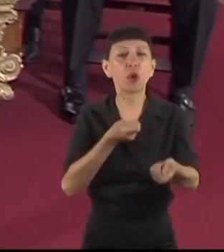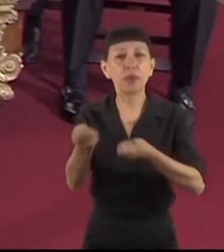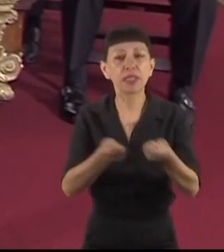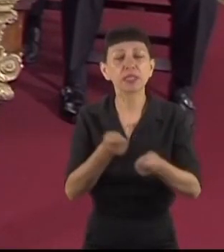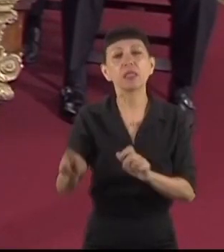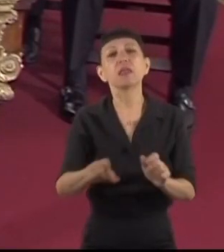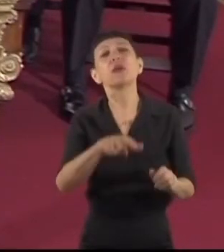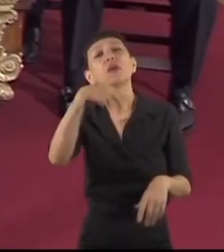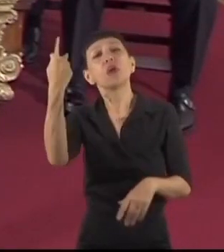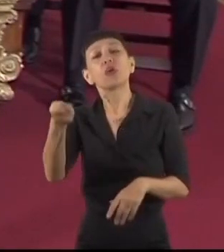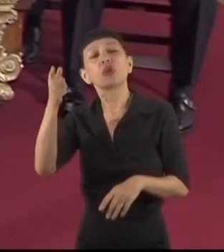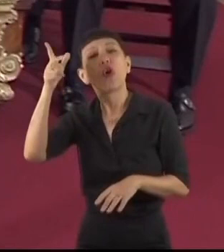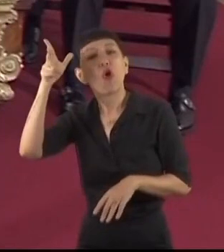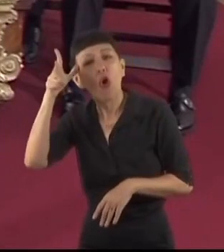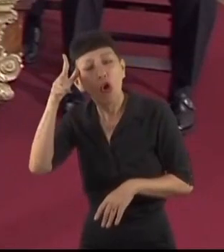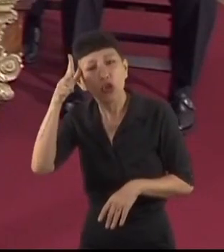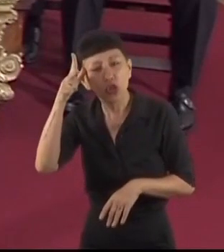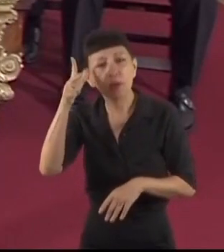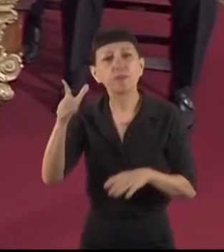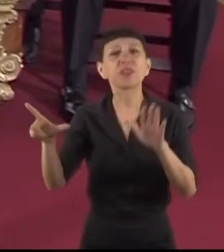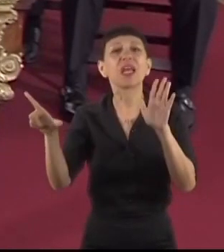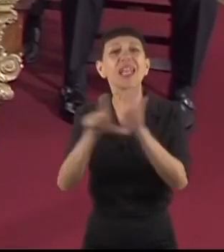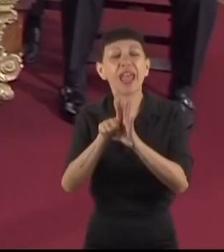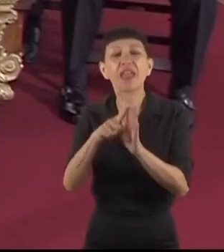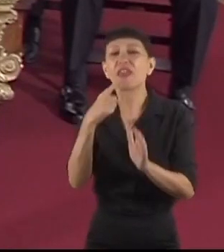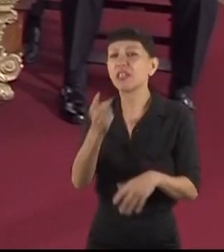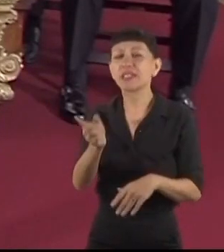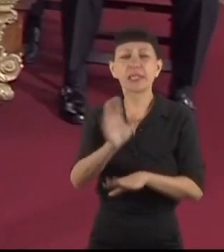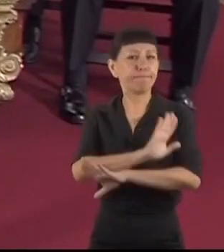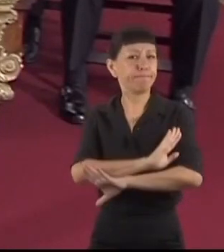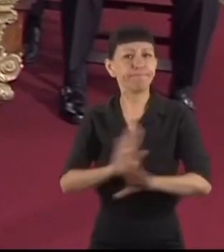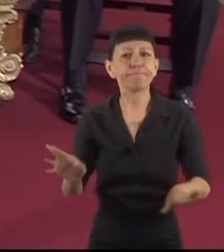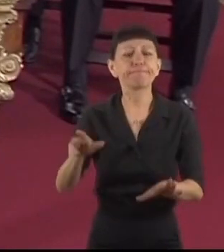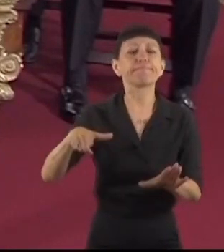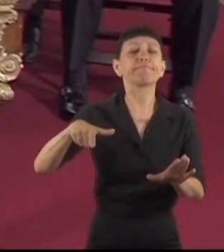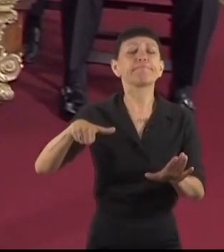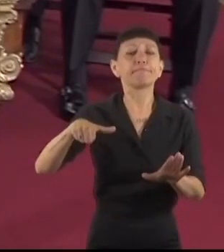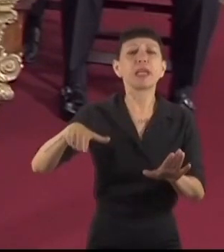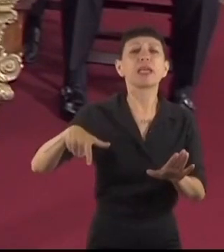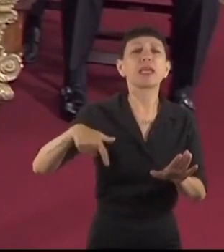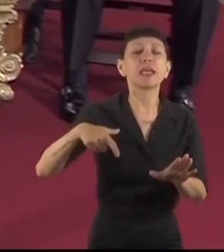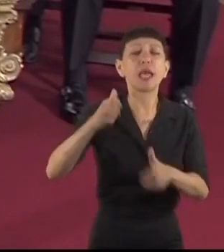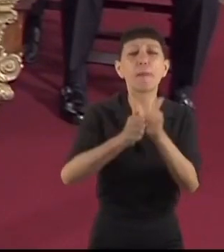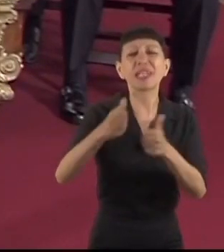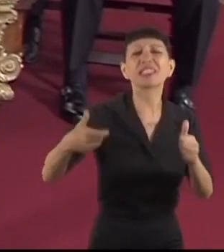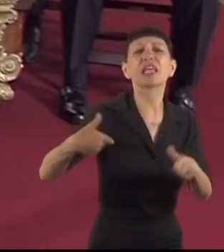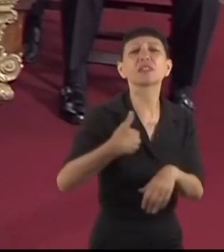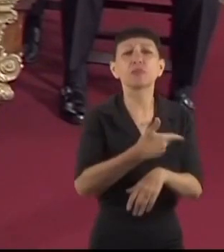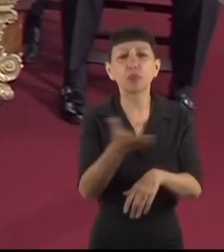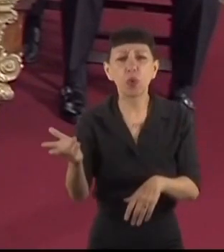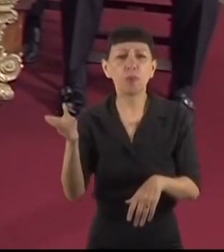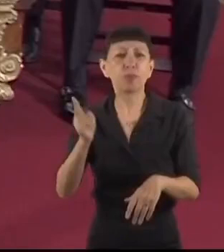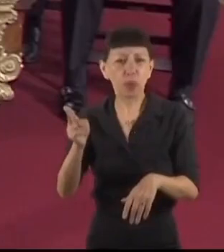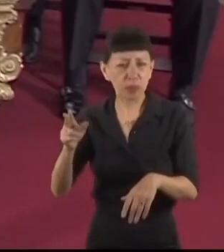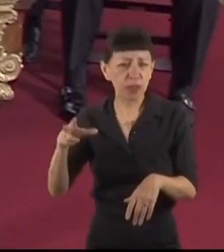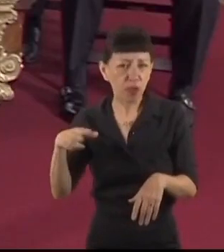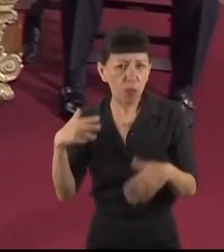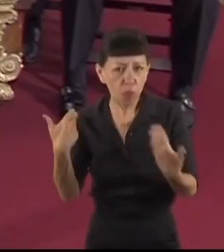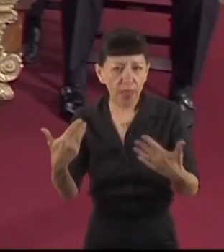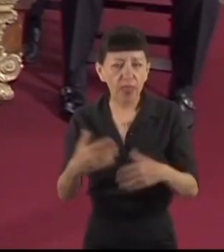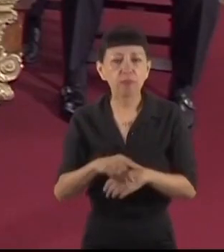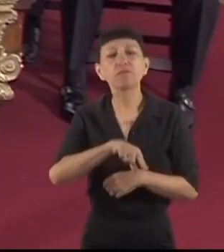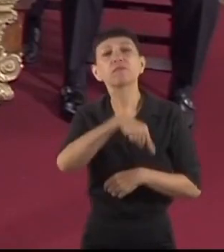derogación de la normativa que impide la privatización de las empresas públicas nueve derogación del régimen de sociedades